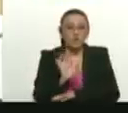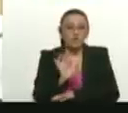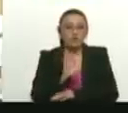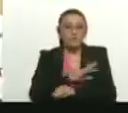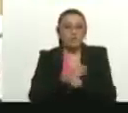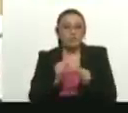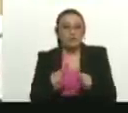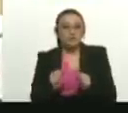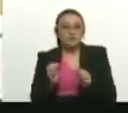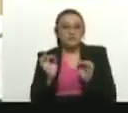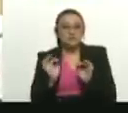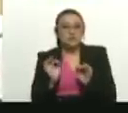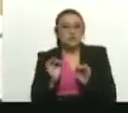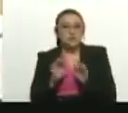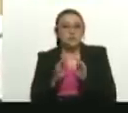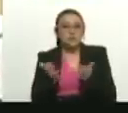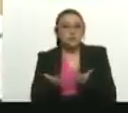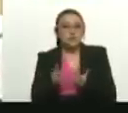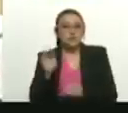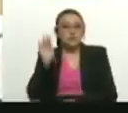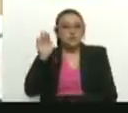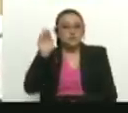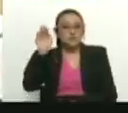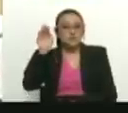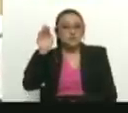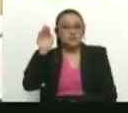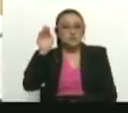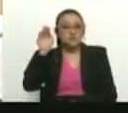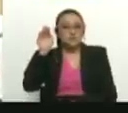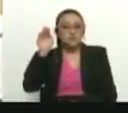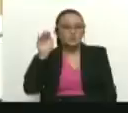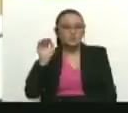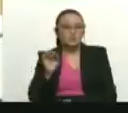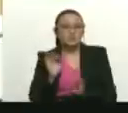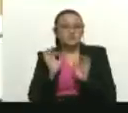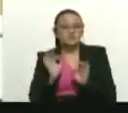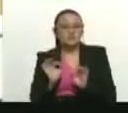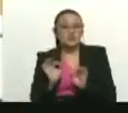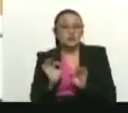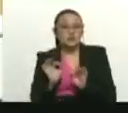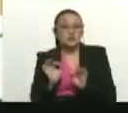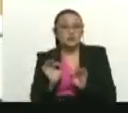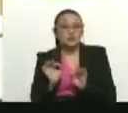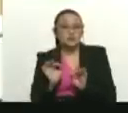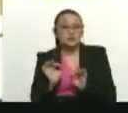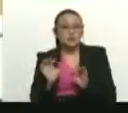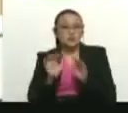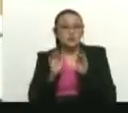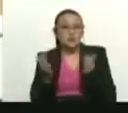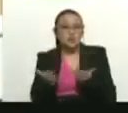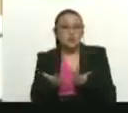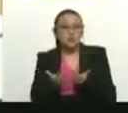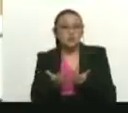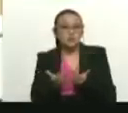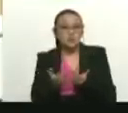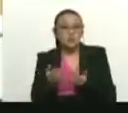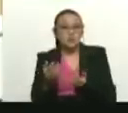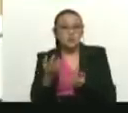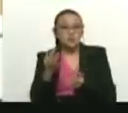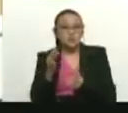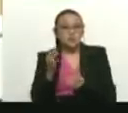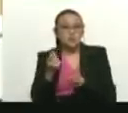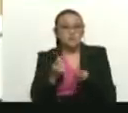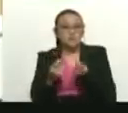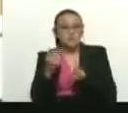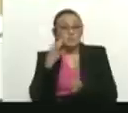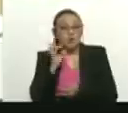Seguramente el mundo del futuro, Shenzhou, seguramente será un mundo de una canasta de monedas,